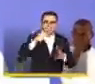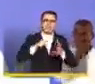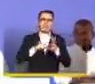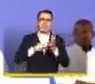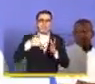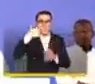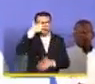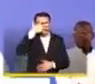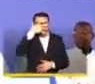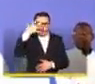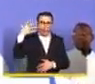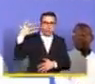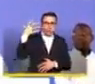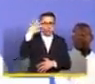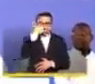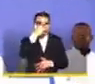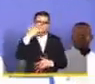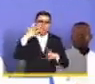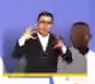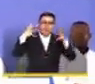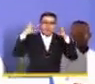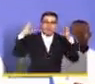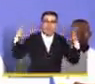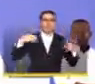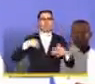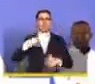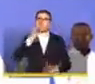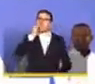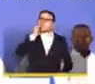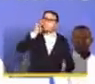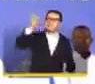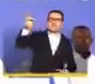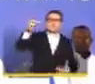que he enunciado en muchos escenarios internacionales sobre este problema.